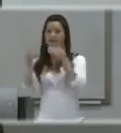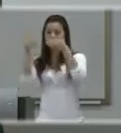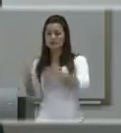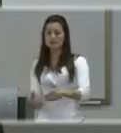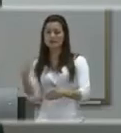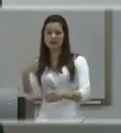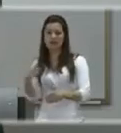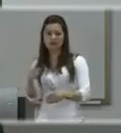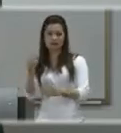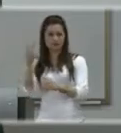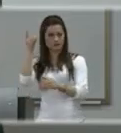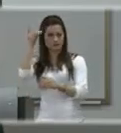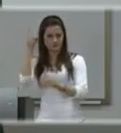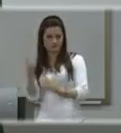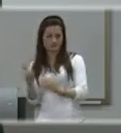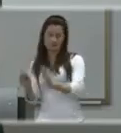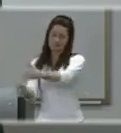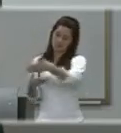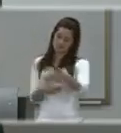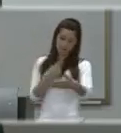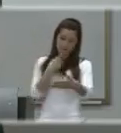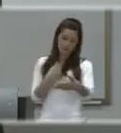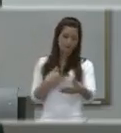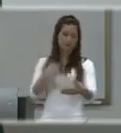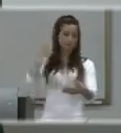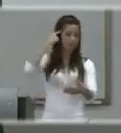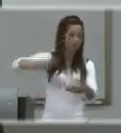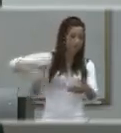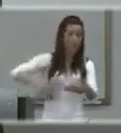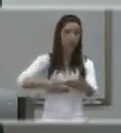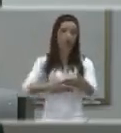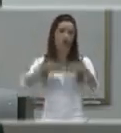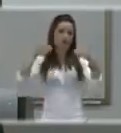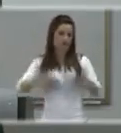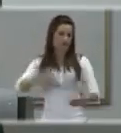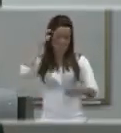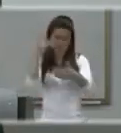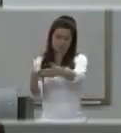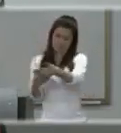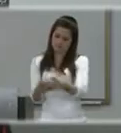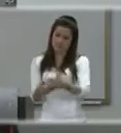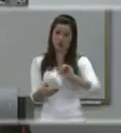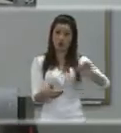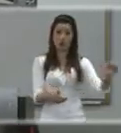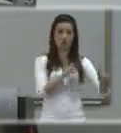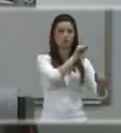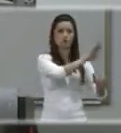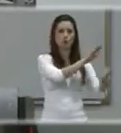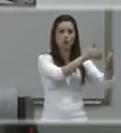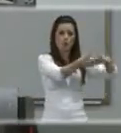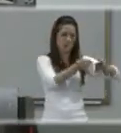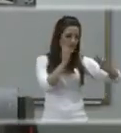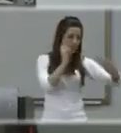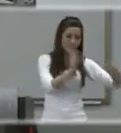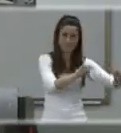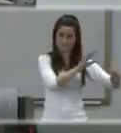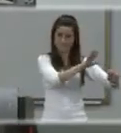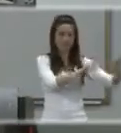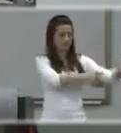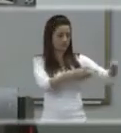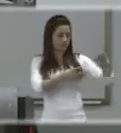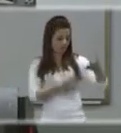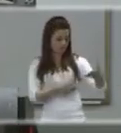petición en retraso mental, parálisis cerebral, X. Medicina legal hace otra clasificación. Ministerio